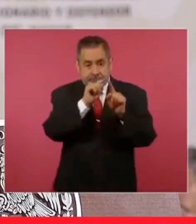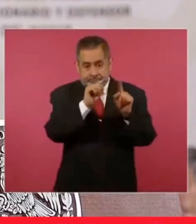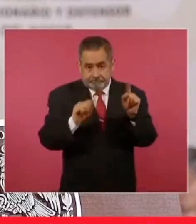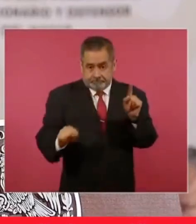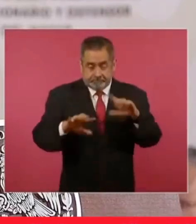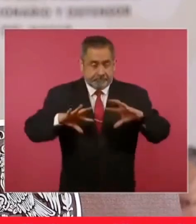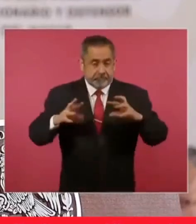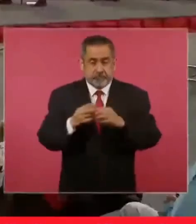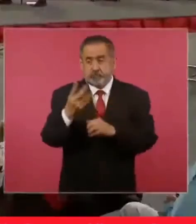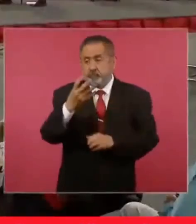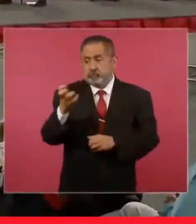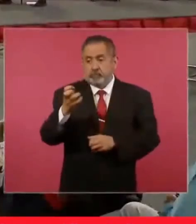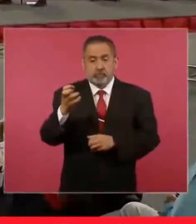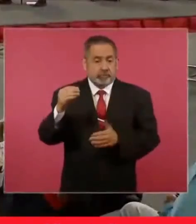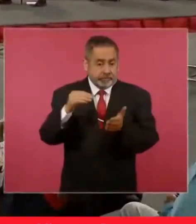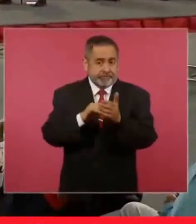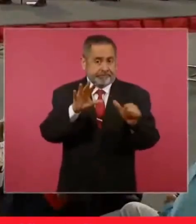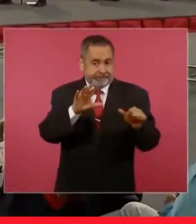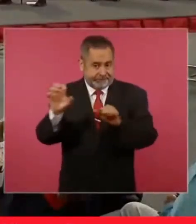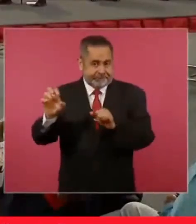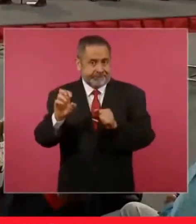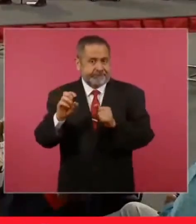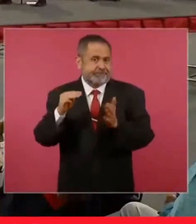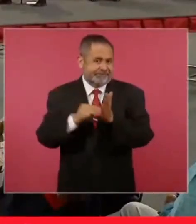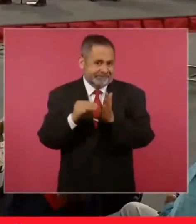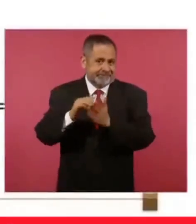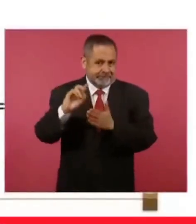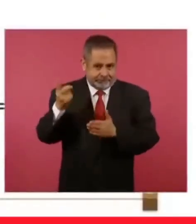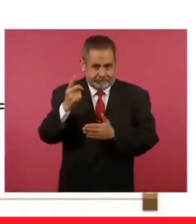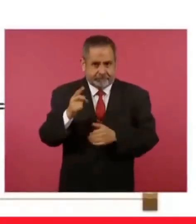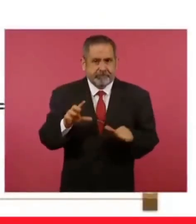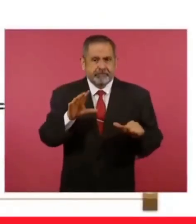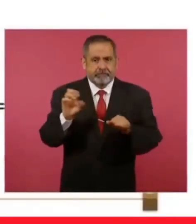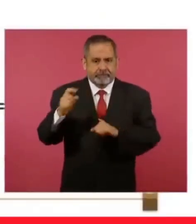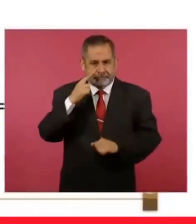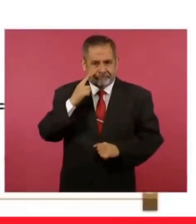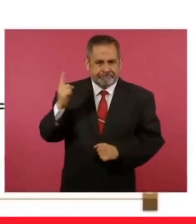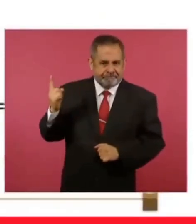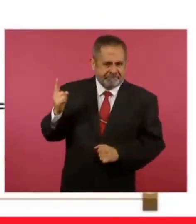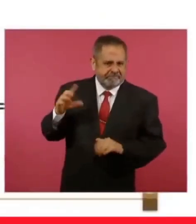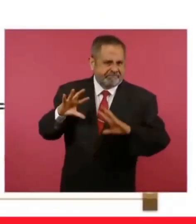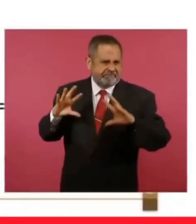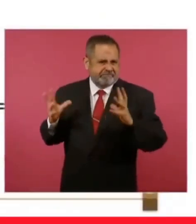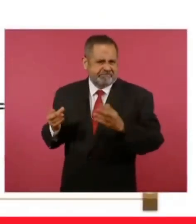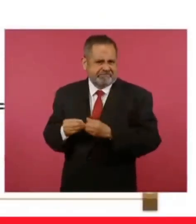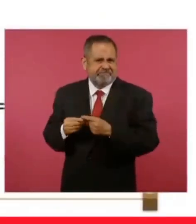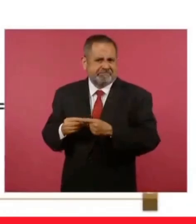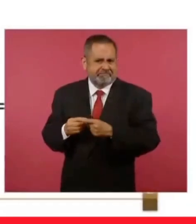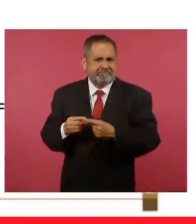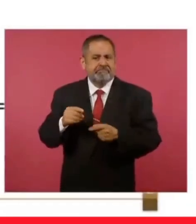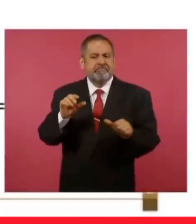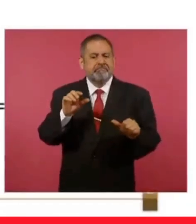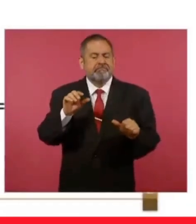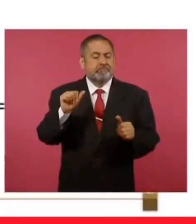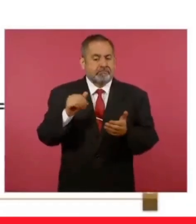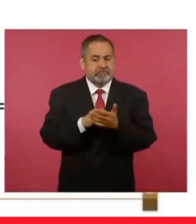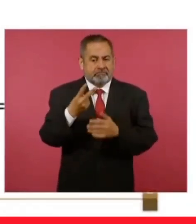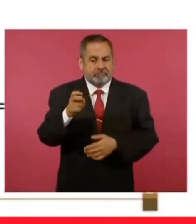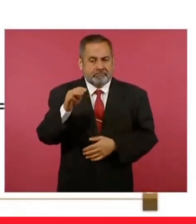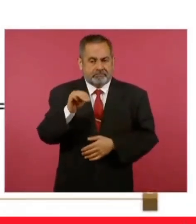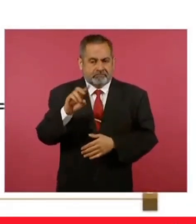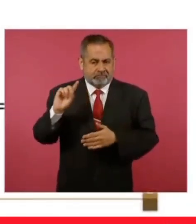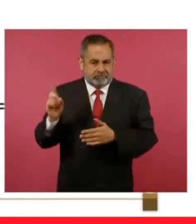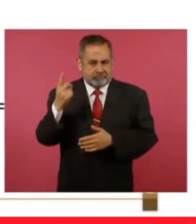4.600 millones de dólares en los 60 proyectos de transmisión y 6.200 millones de dólares por la adquisición de las